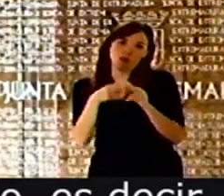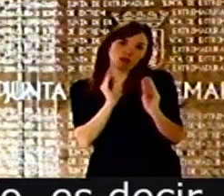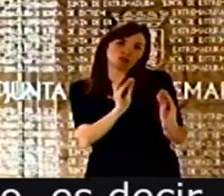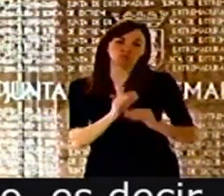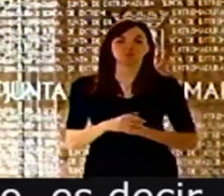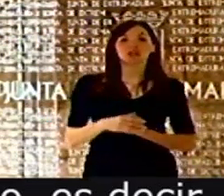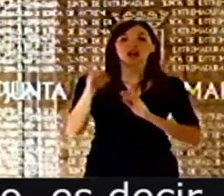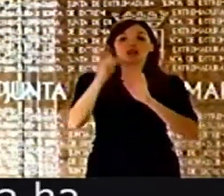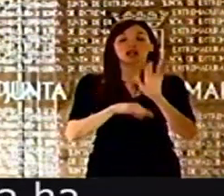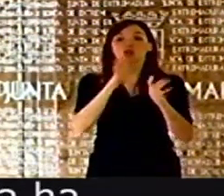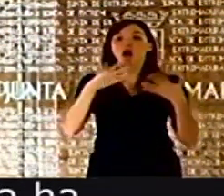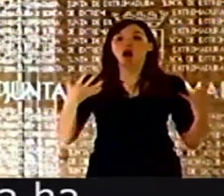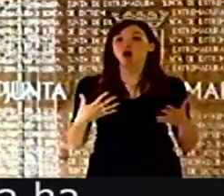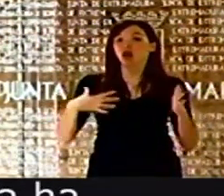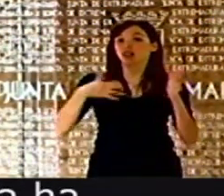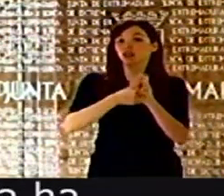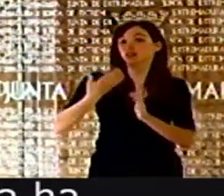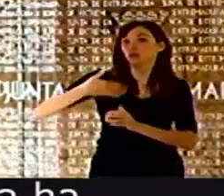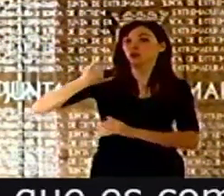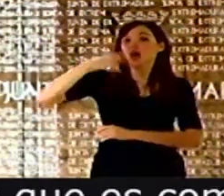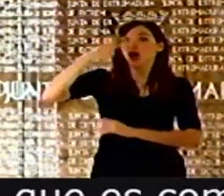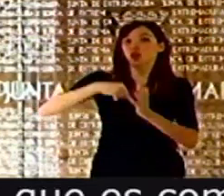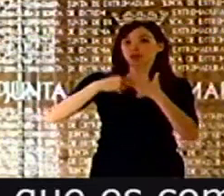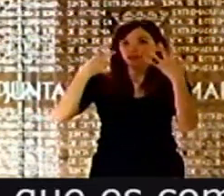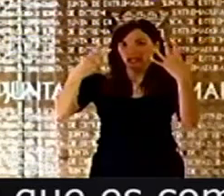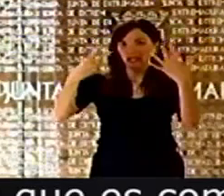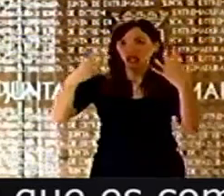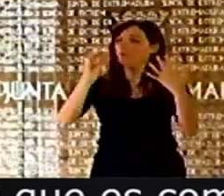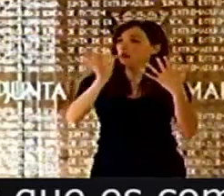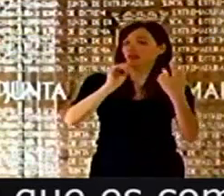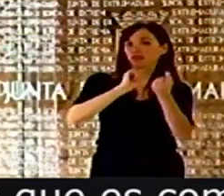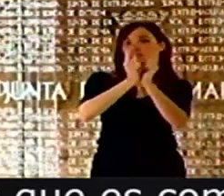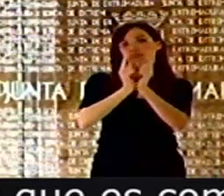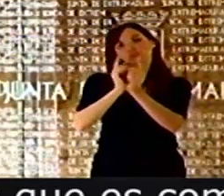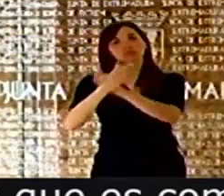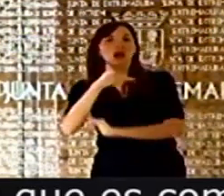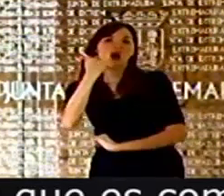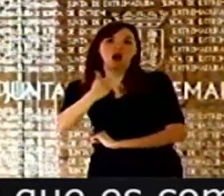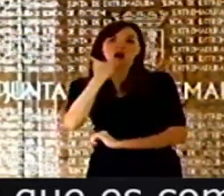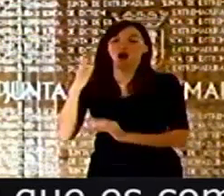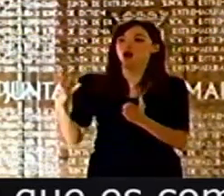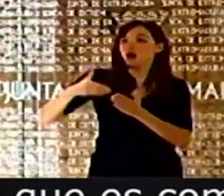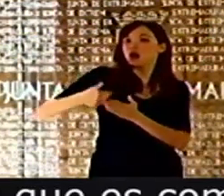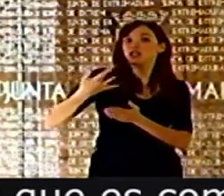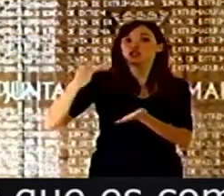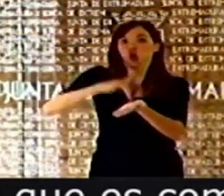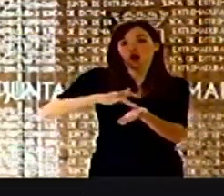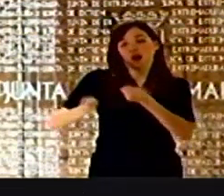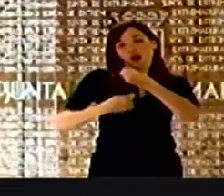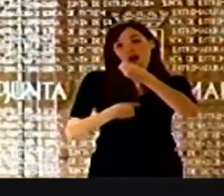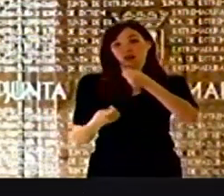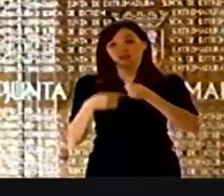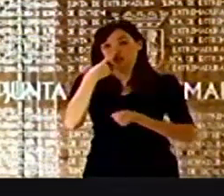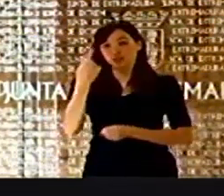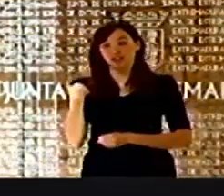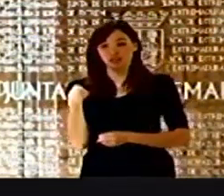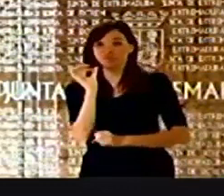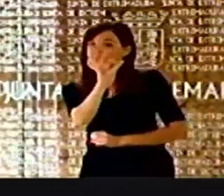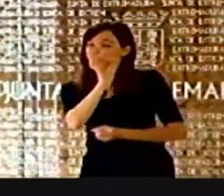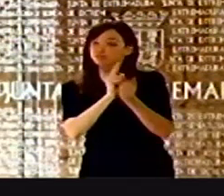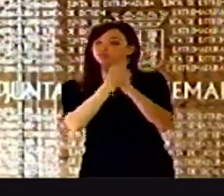decreto actual data del año 2007, es verdad que tuvo algunas modificaciones en agosto del año pasado, pero